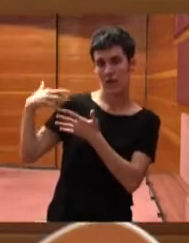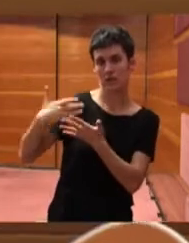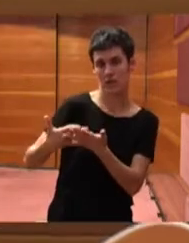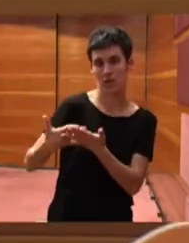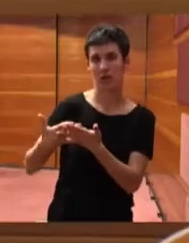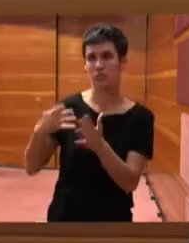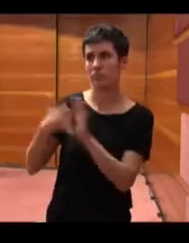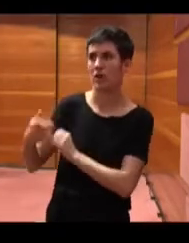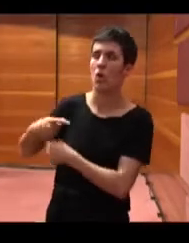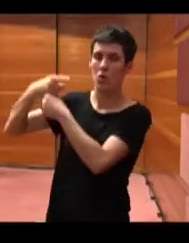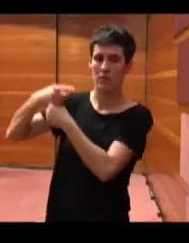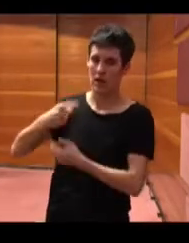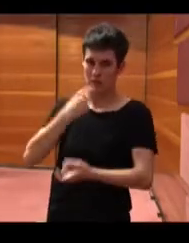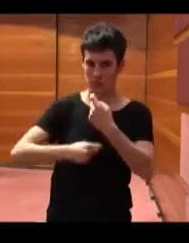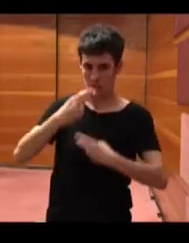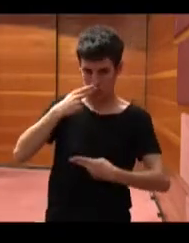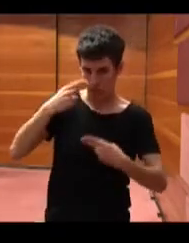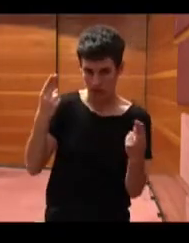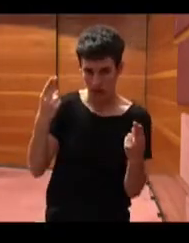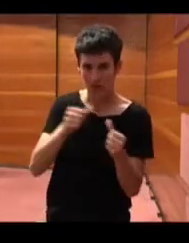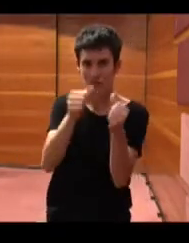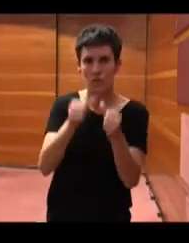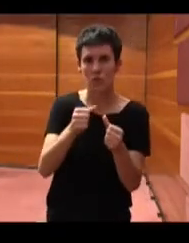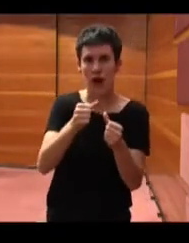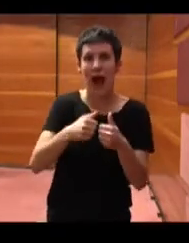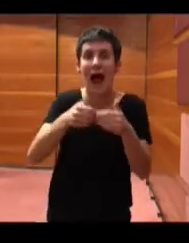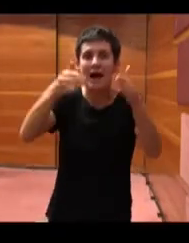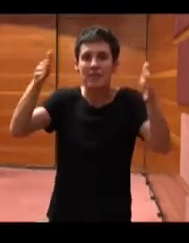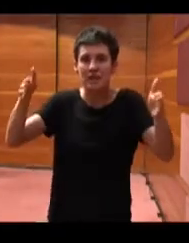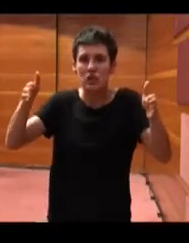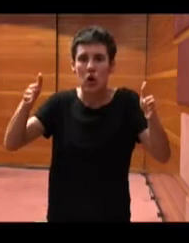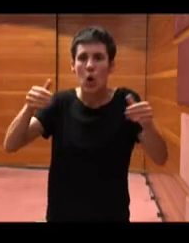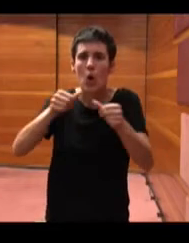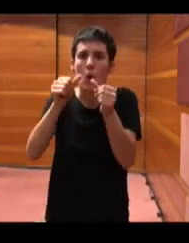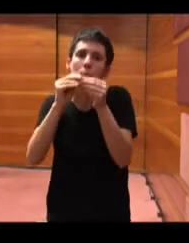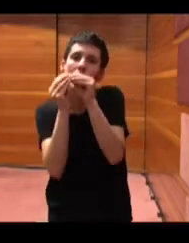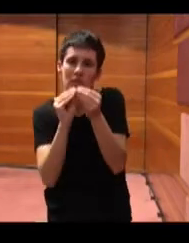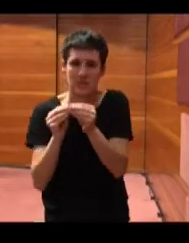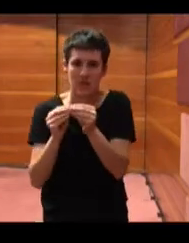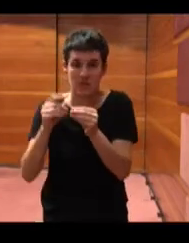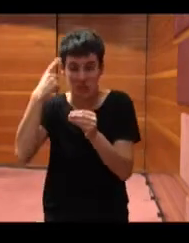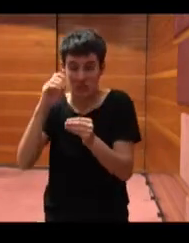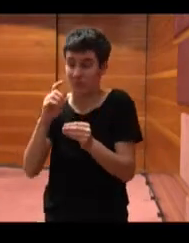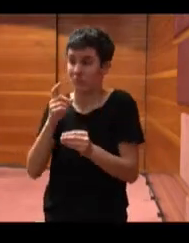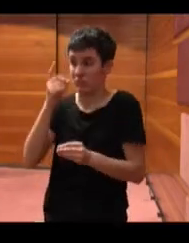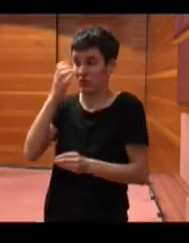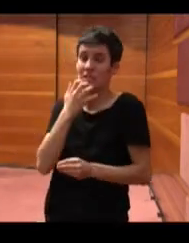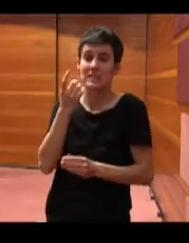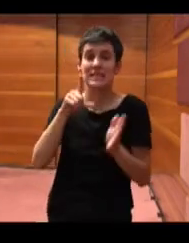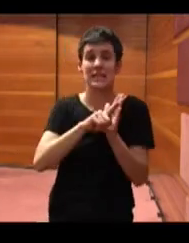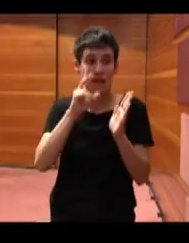de publicar información en formatos abiertos procesables. No sé si os habéis leído la ley, pero es